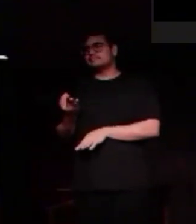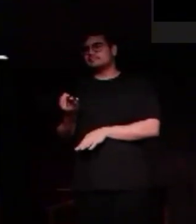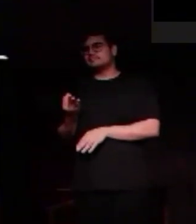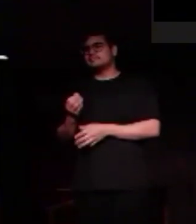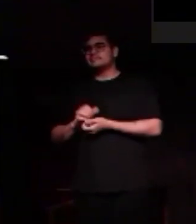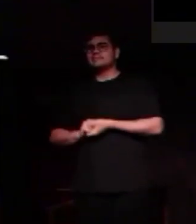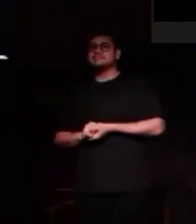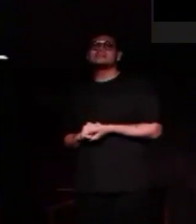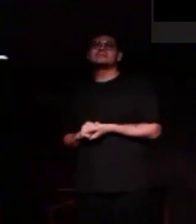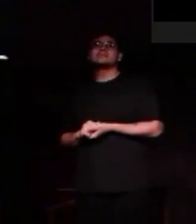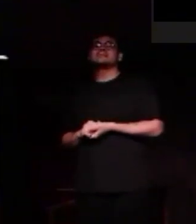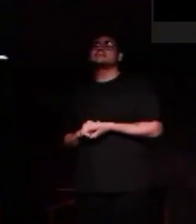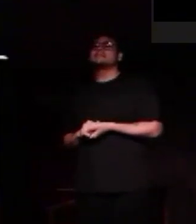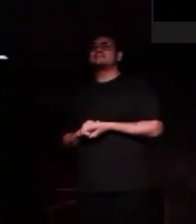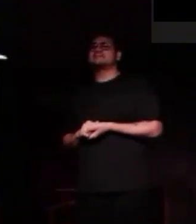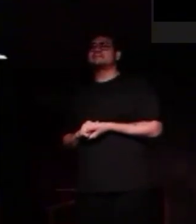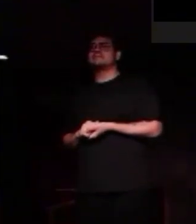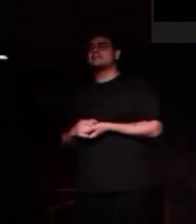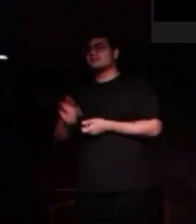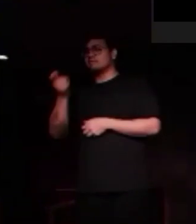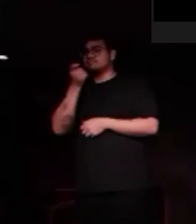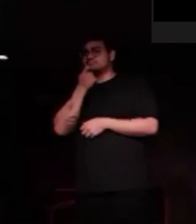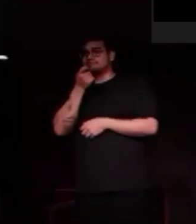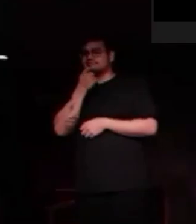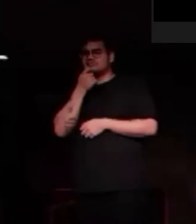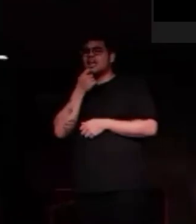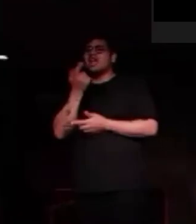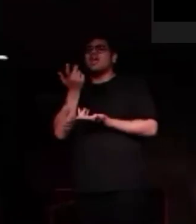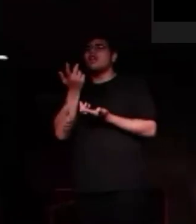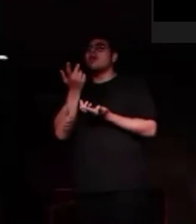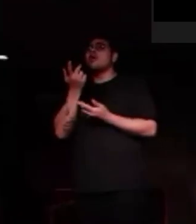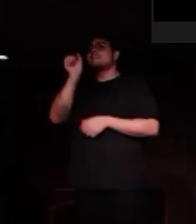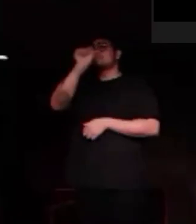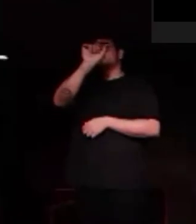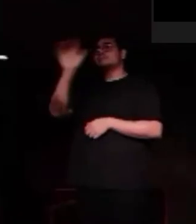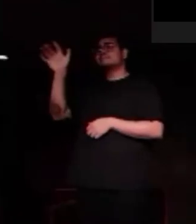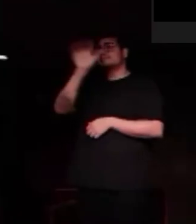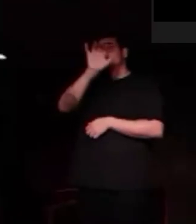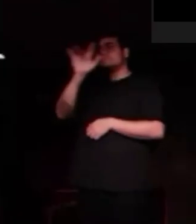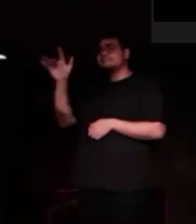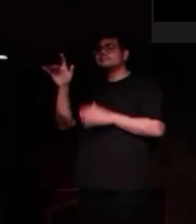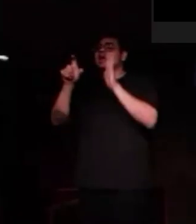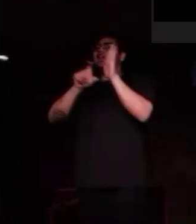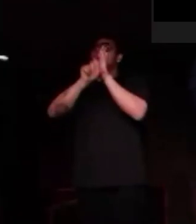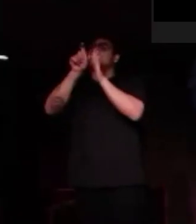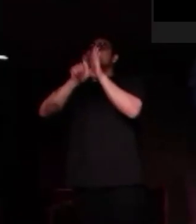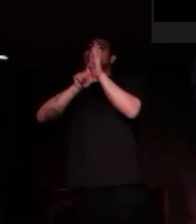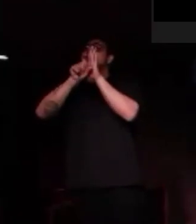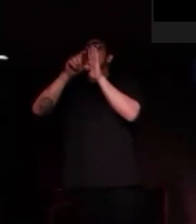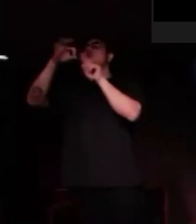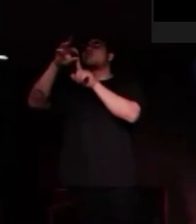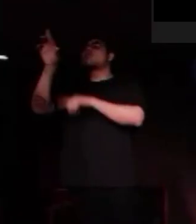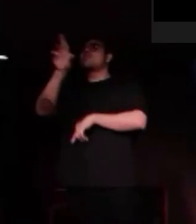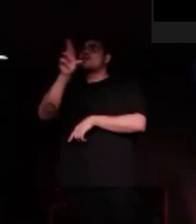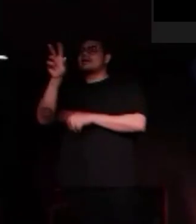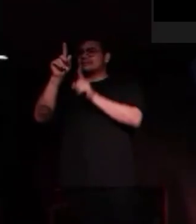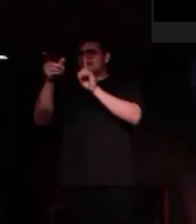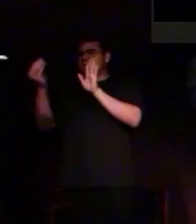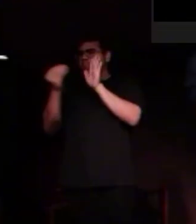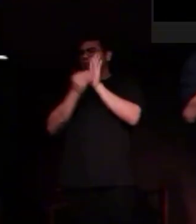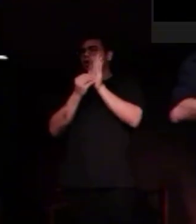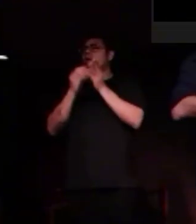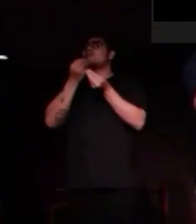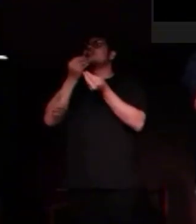Generamos material, por ejemplo, con el alfabeto dactilológico y un código QR para ver qué era el ADN. Por ejemplo,